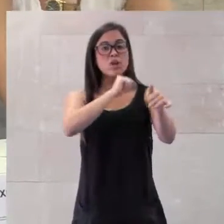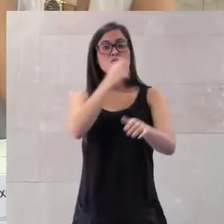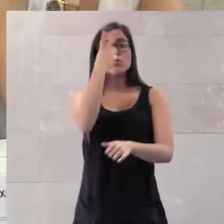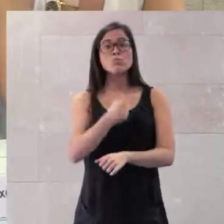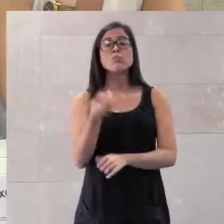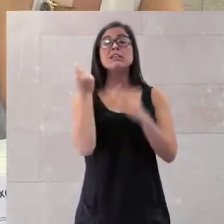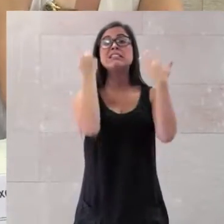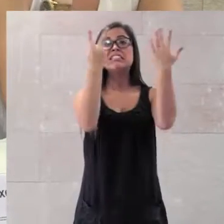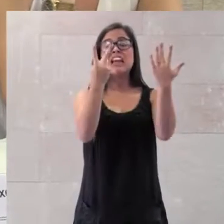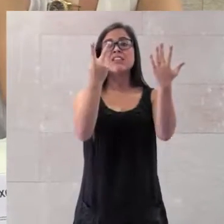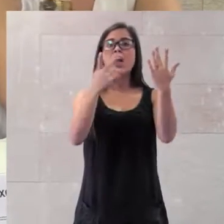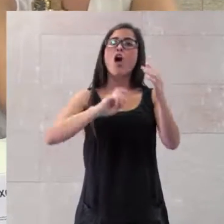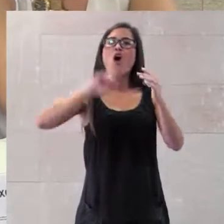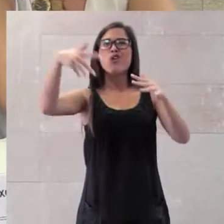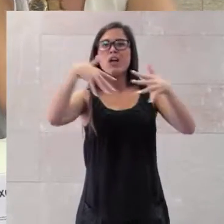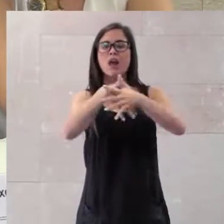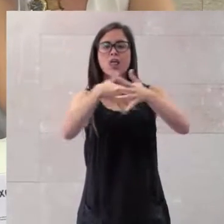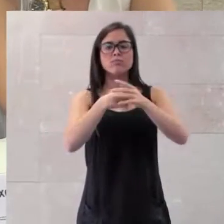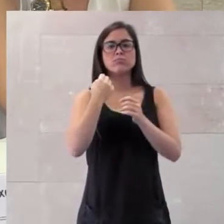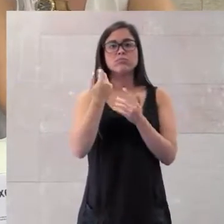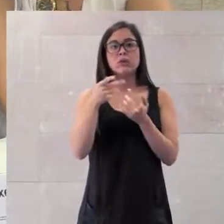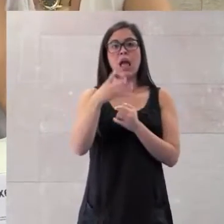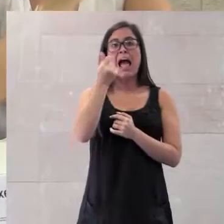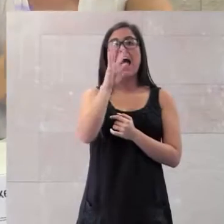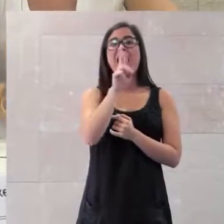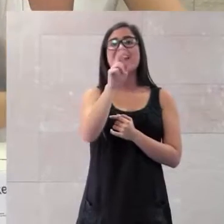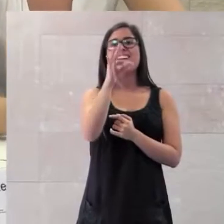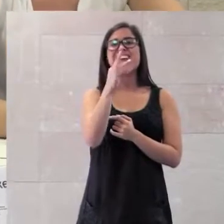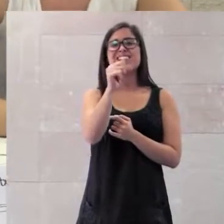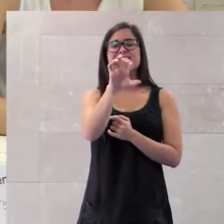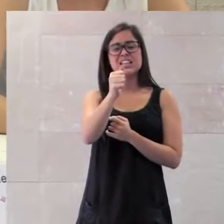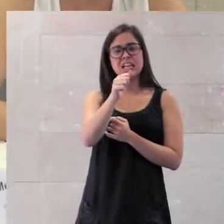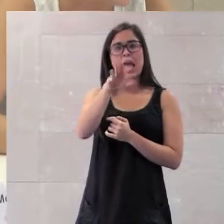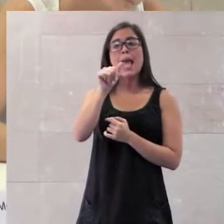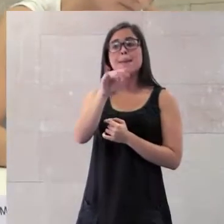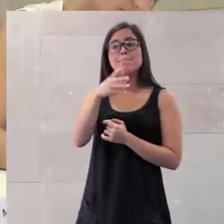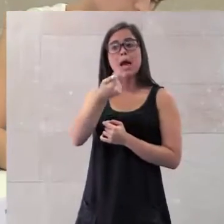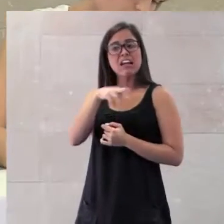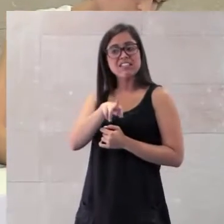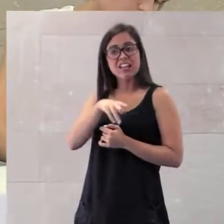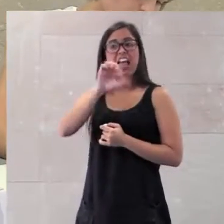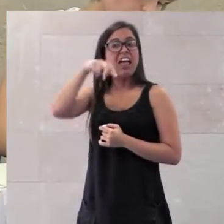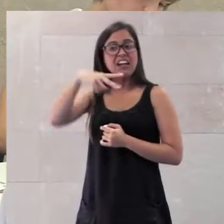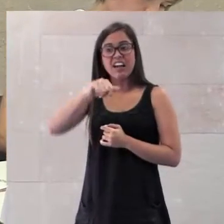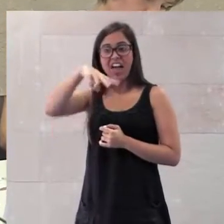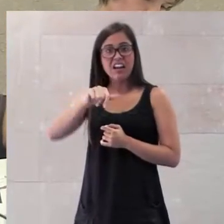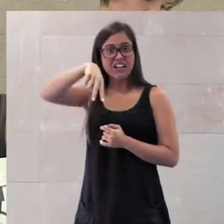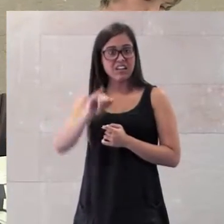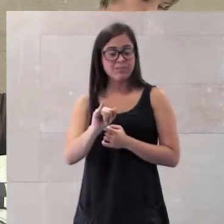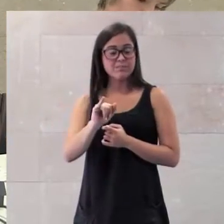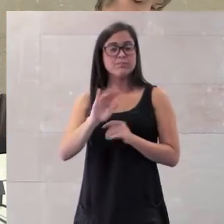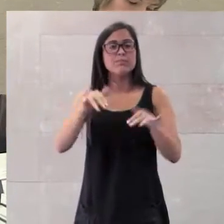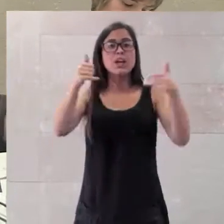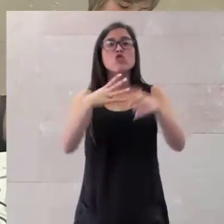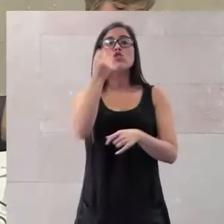crea otra red en Guipúzcoa integrada por Arrasate, Eibar y Hernani. En el 2010 se